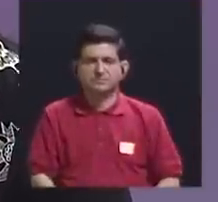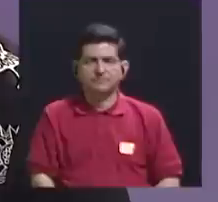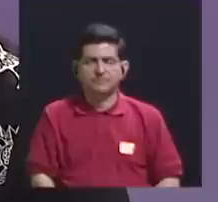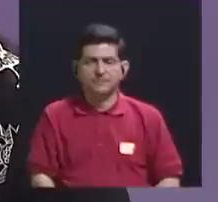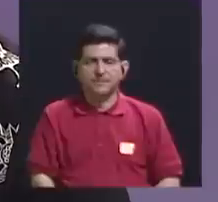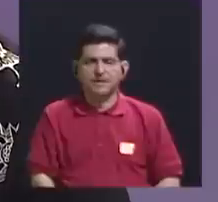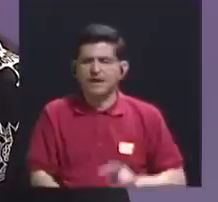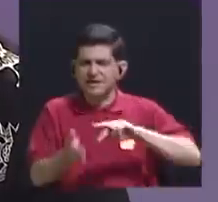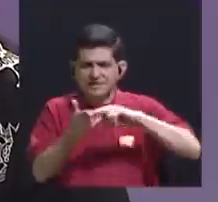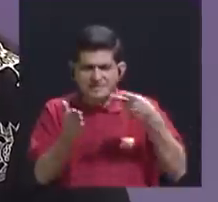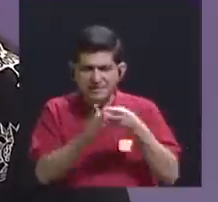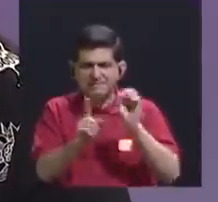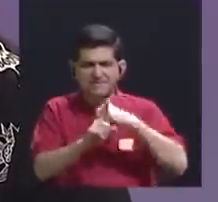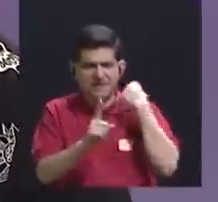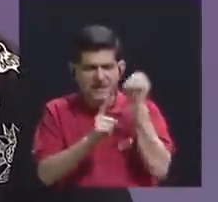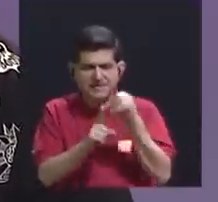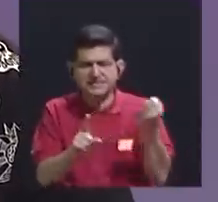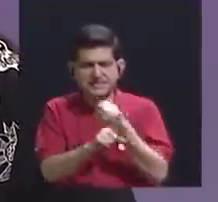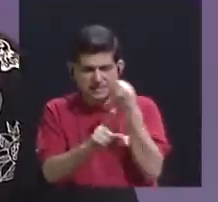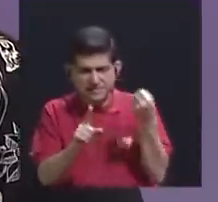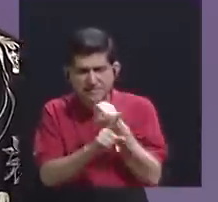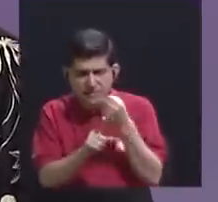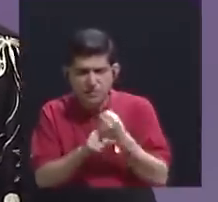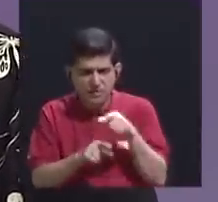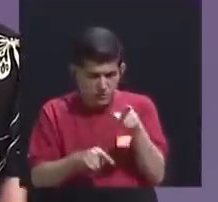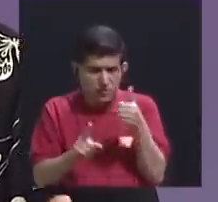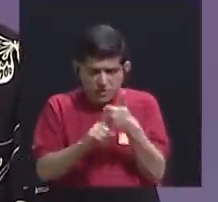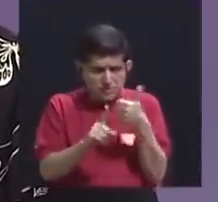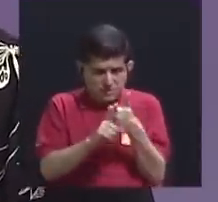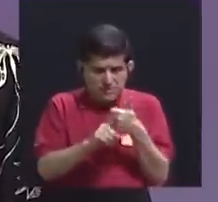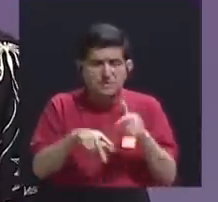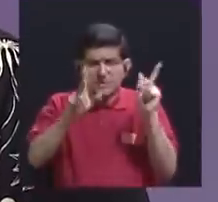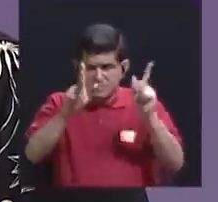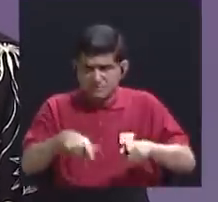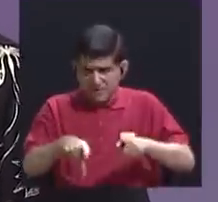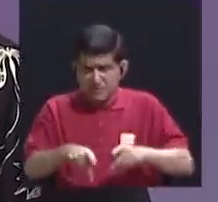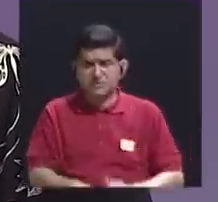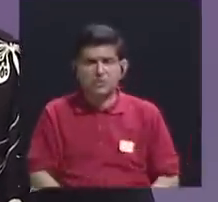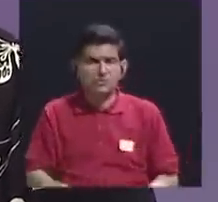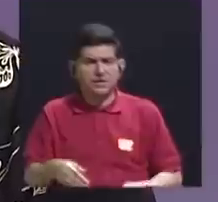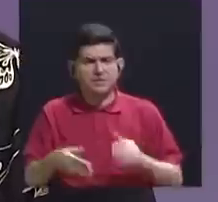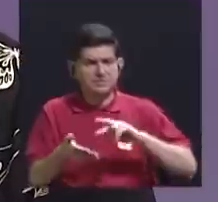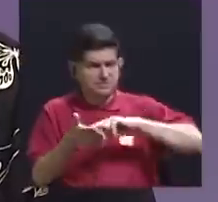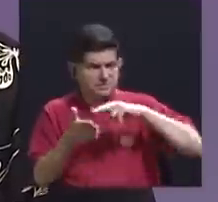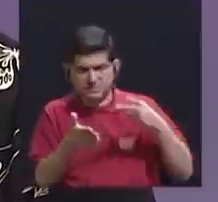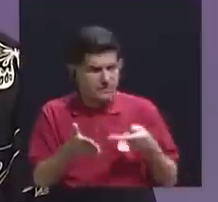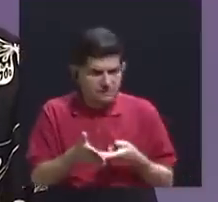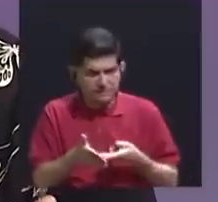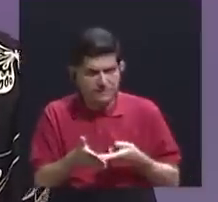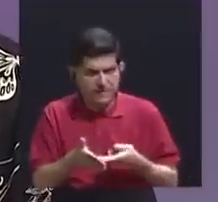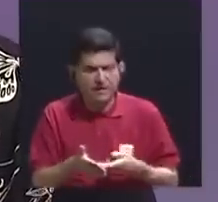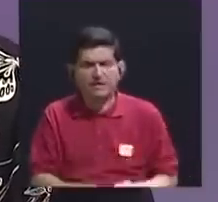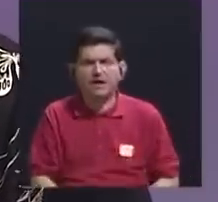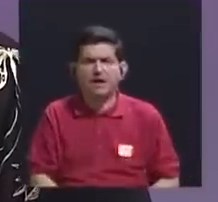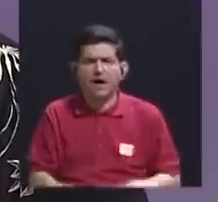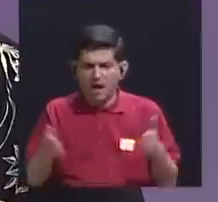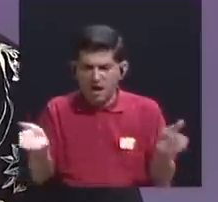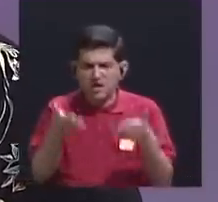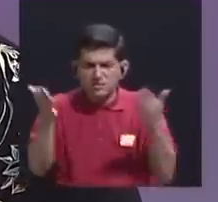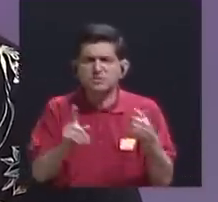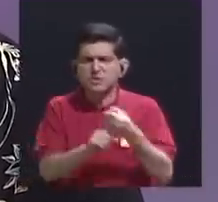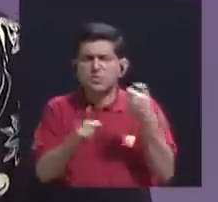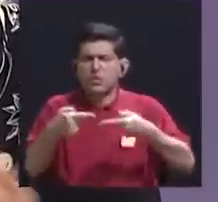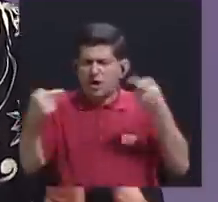ese es un asunto de violencia son estos esas personas en realidad y personas que promueven la